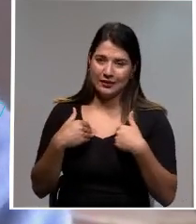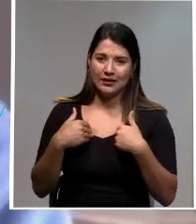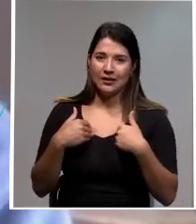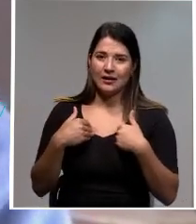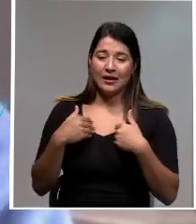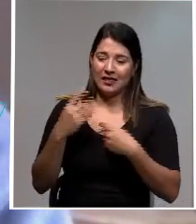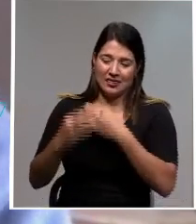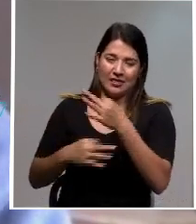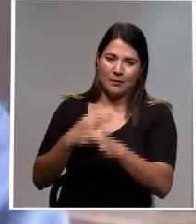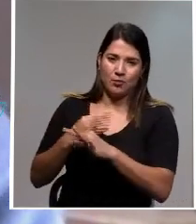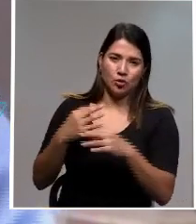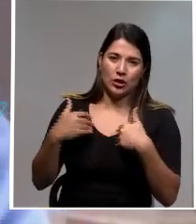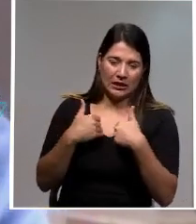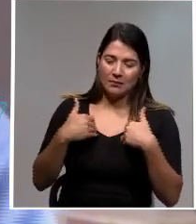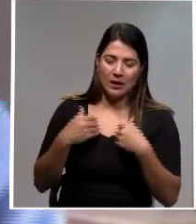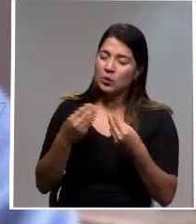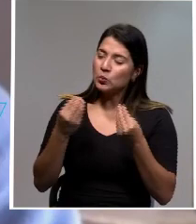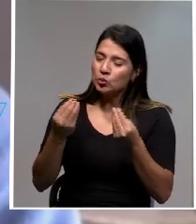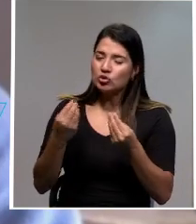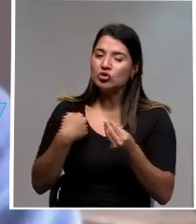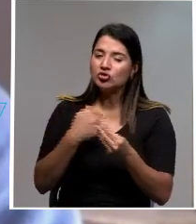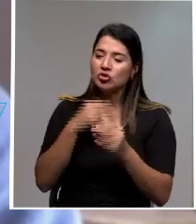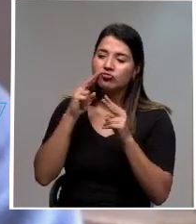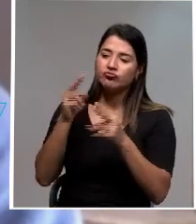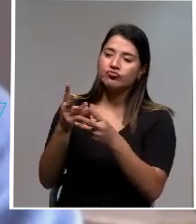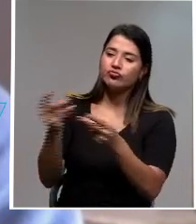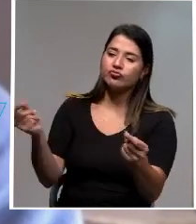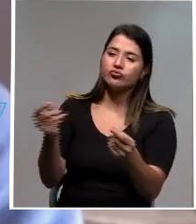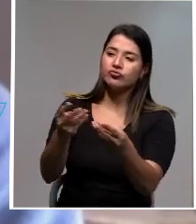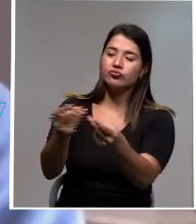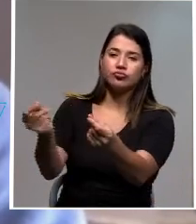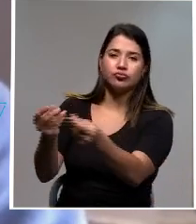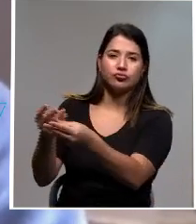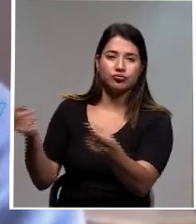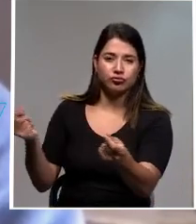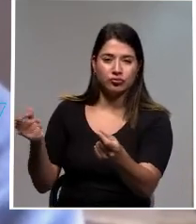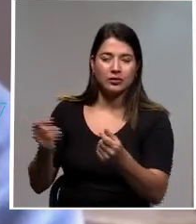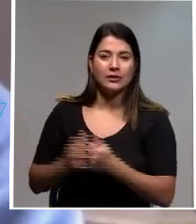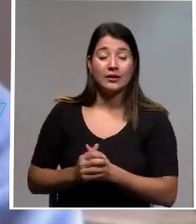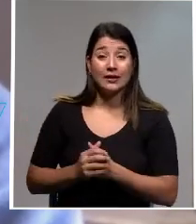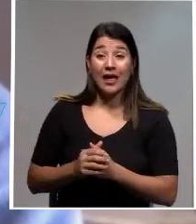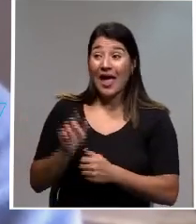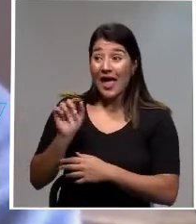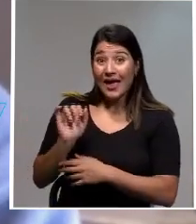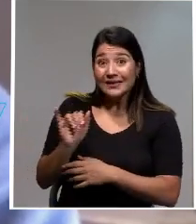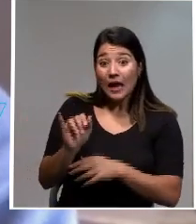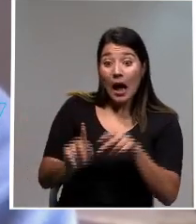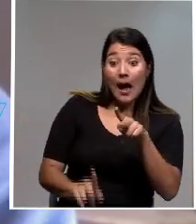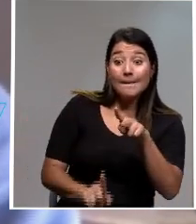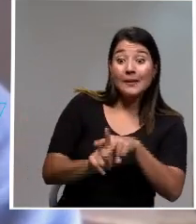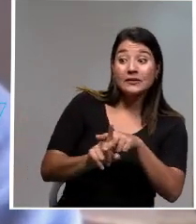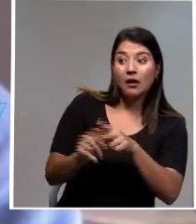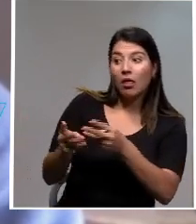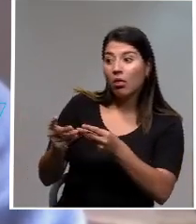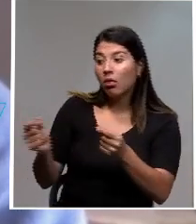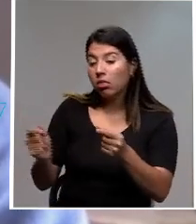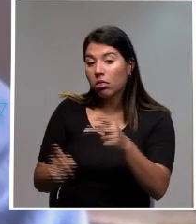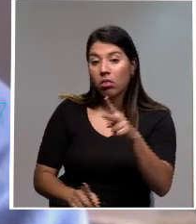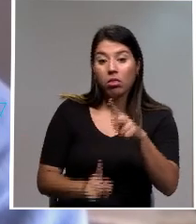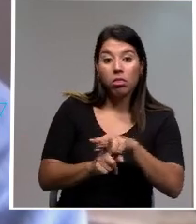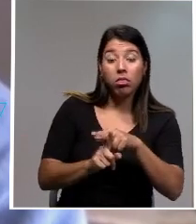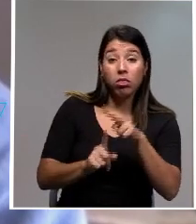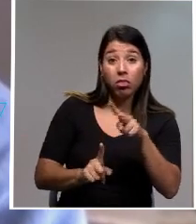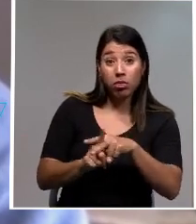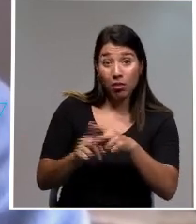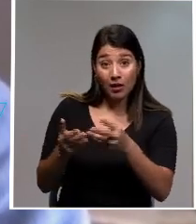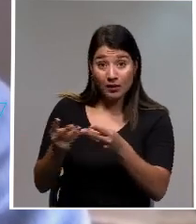que ya estaban sobre la biosfera. Esta aparición y desaparición de especies a lo largo del tiempo